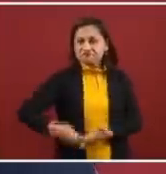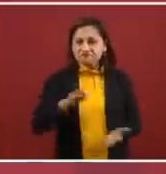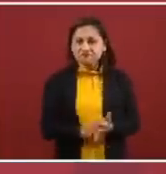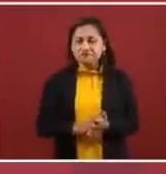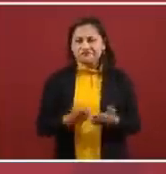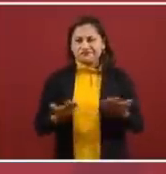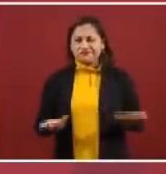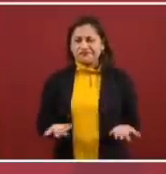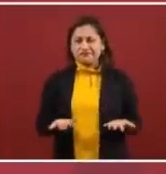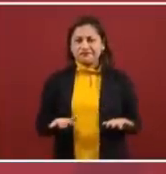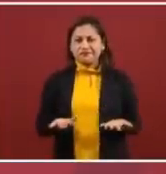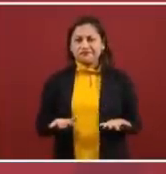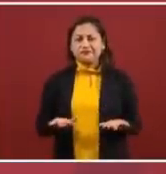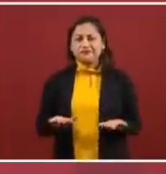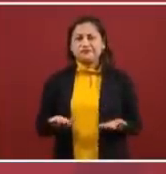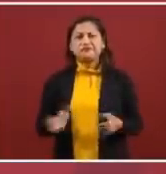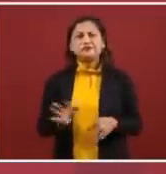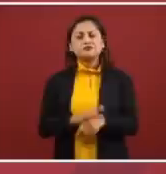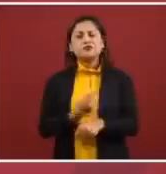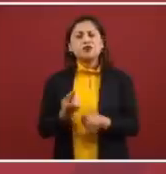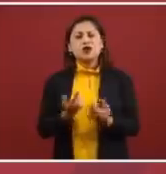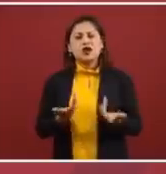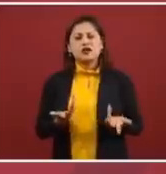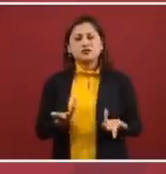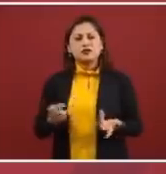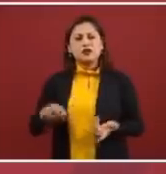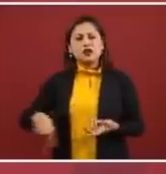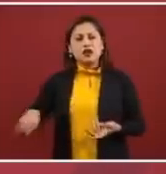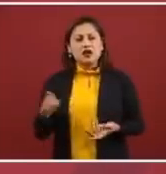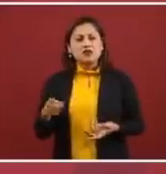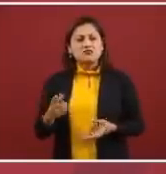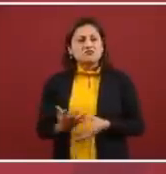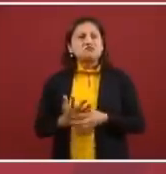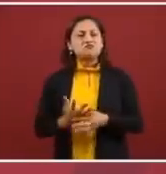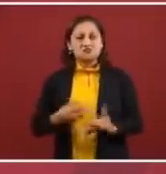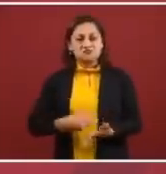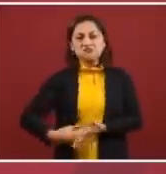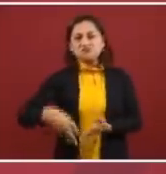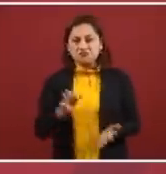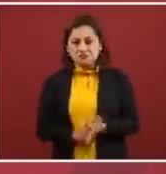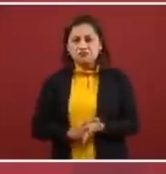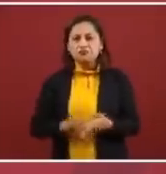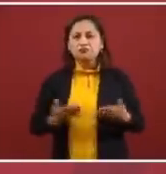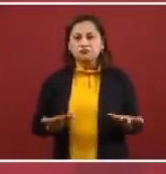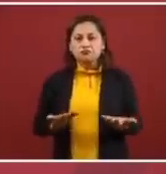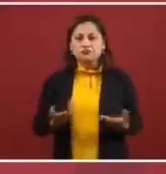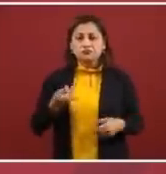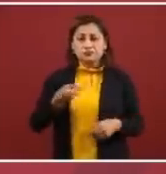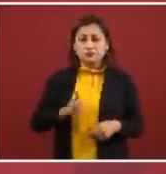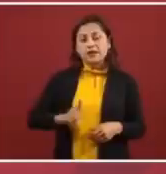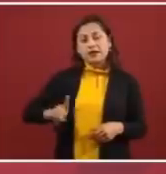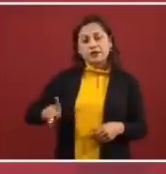porque son supuestamente muy valientes pero con los pantalones de